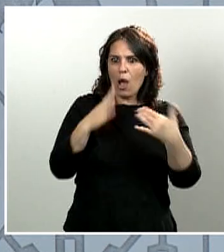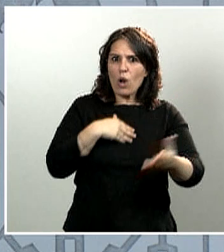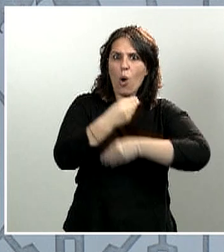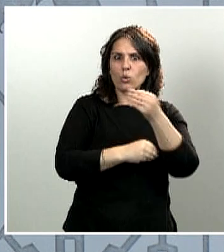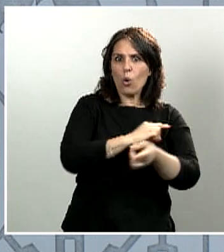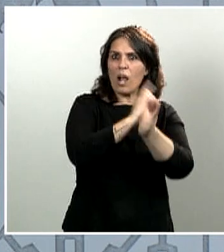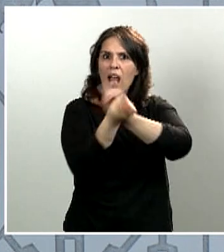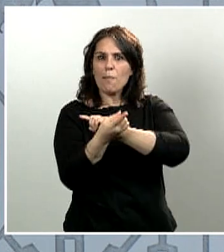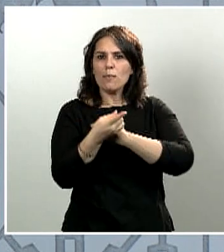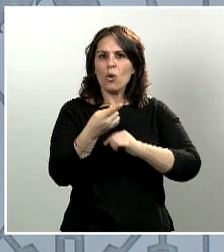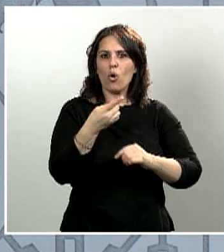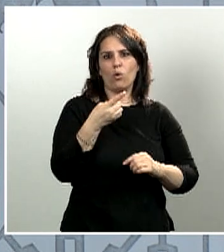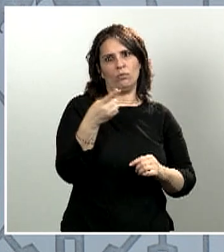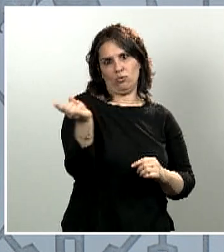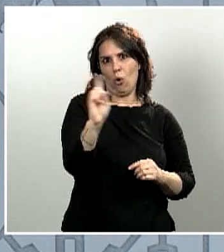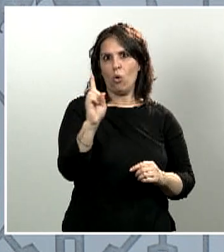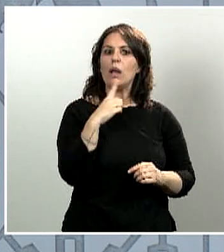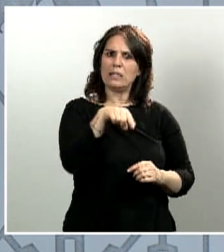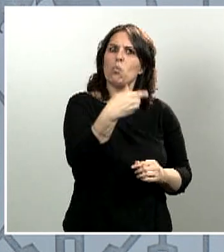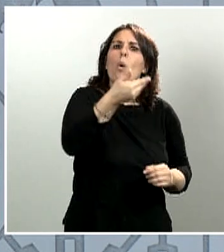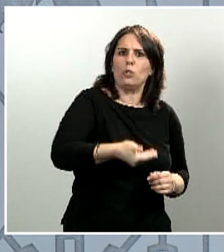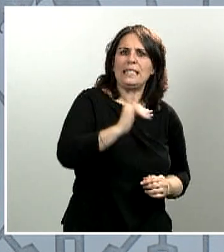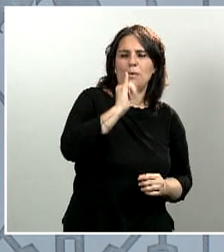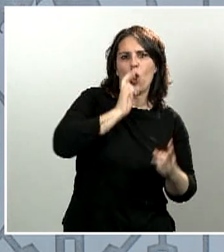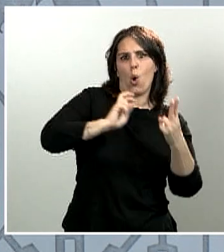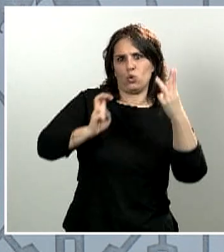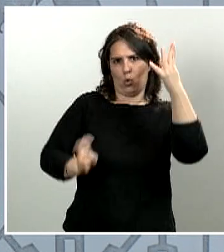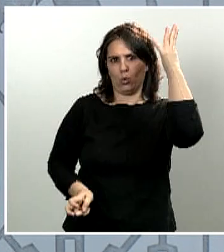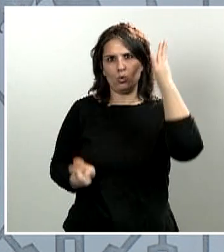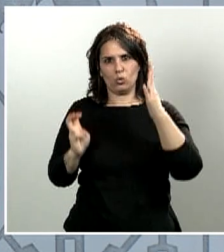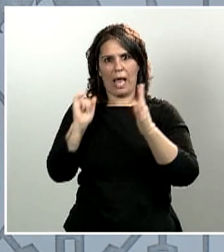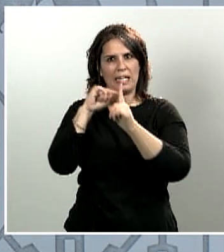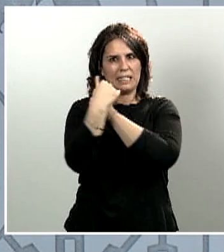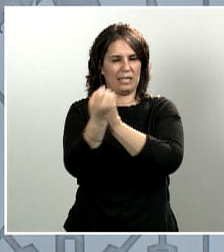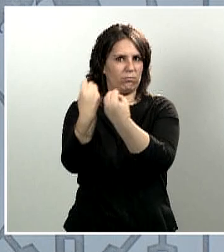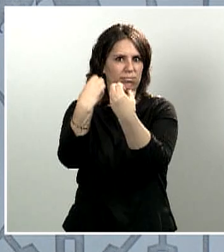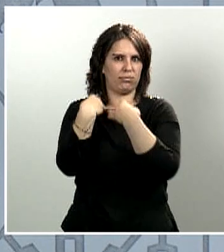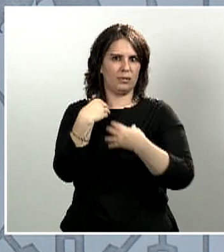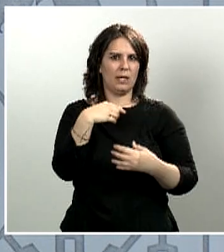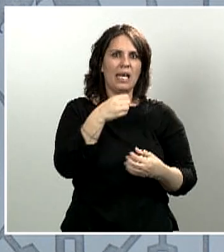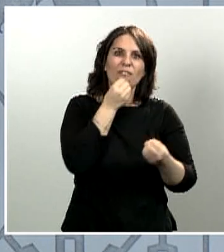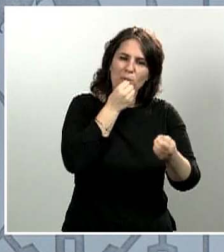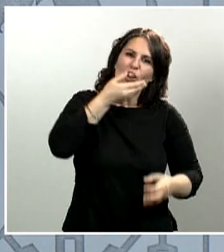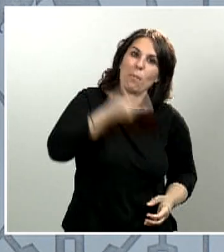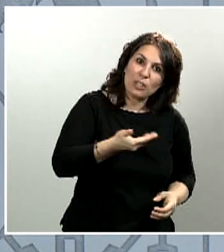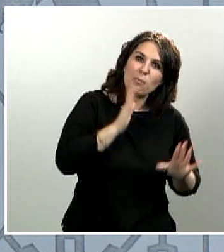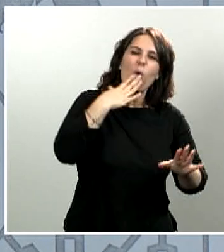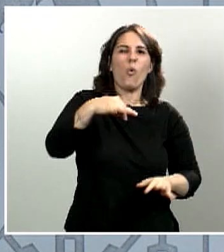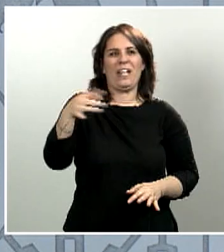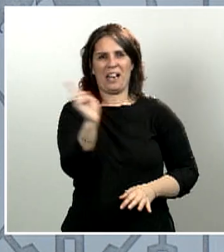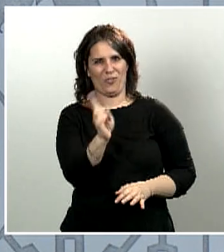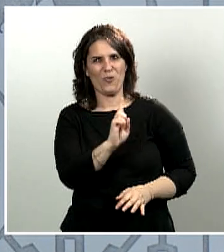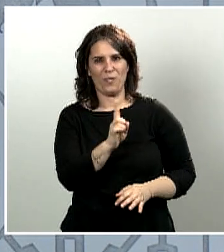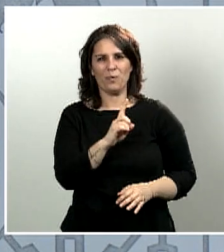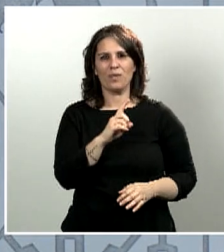controlar la pandemia. Es una información importante, pero como digo, no es la única. No son solo cuántos